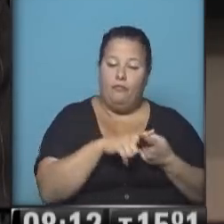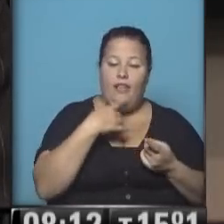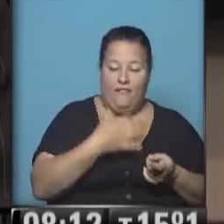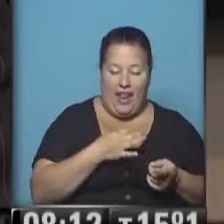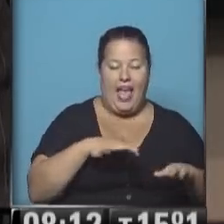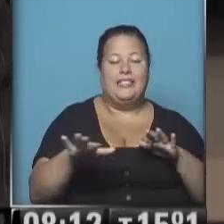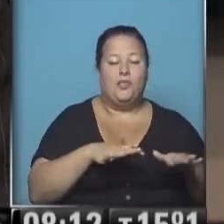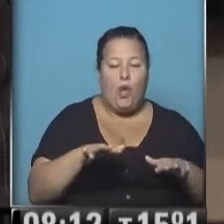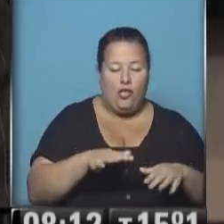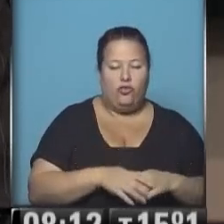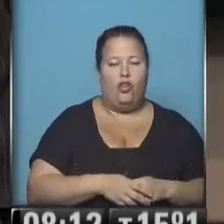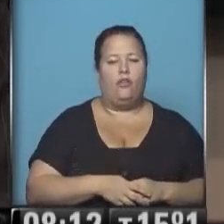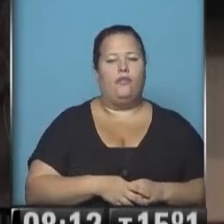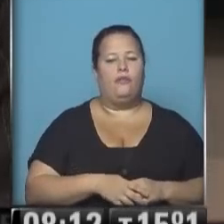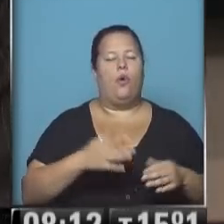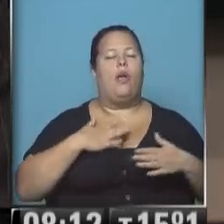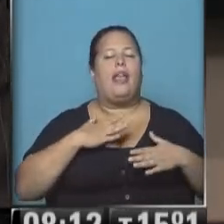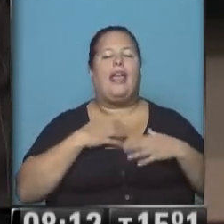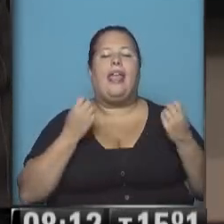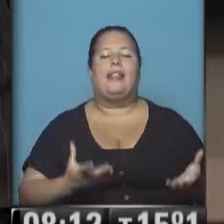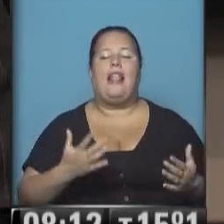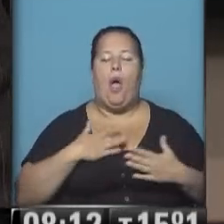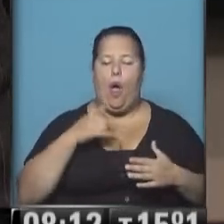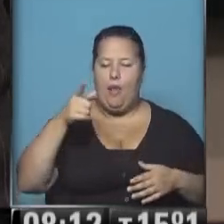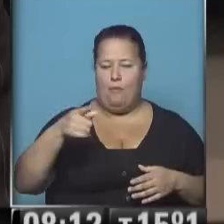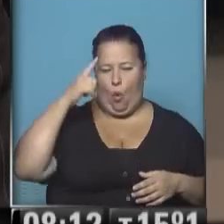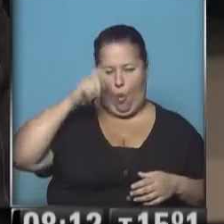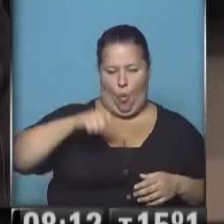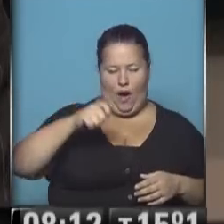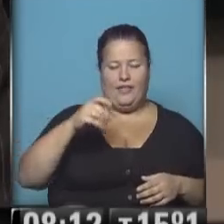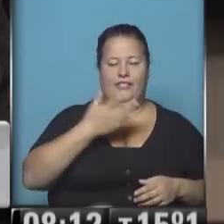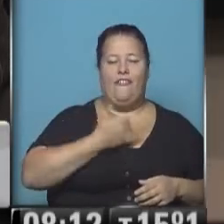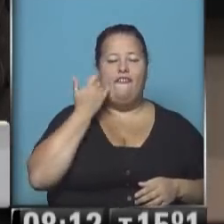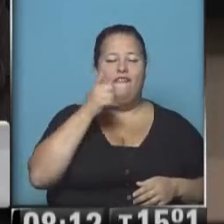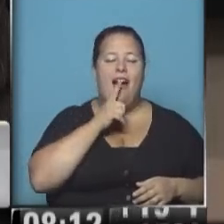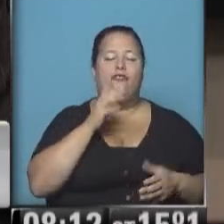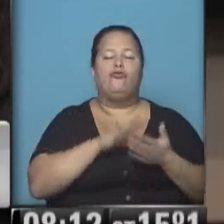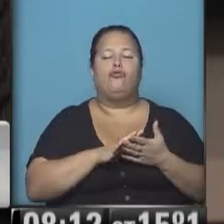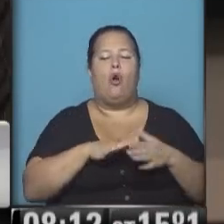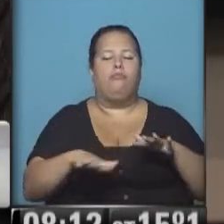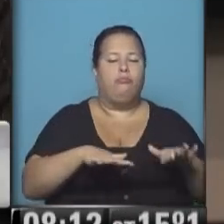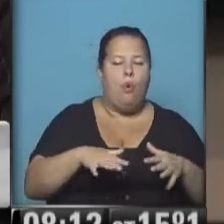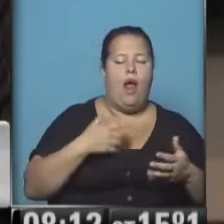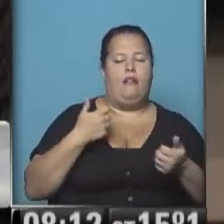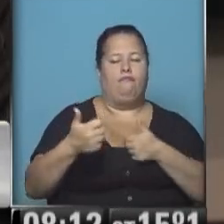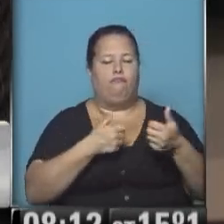la situación física Carlos respecto al desempeño